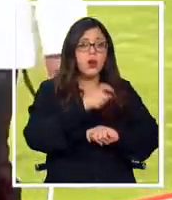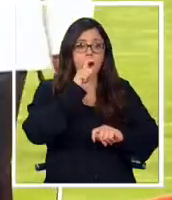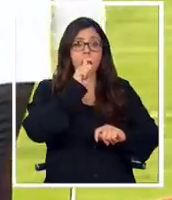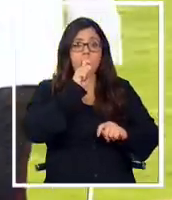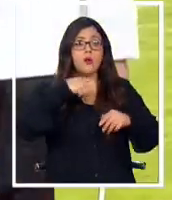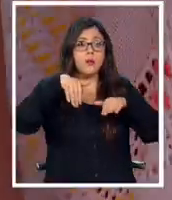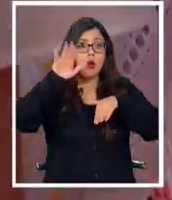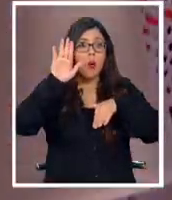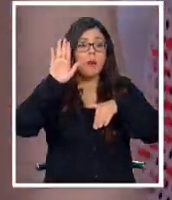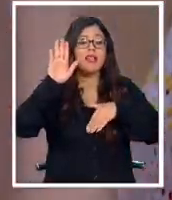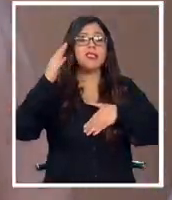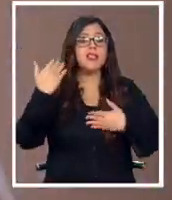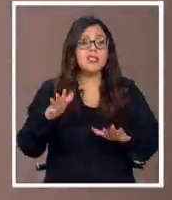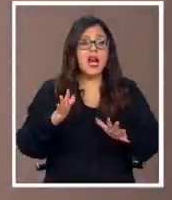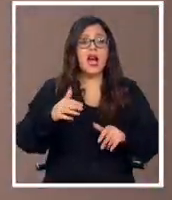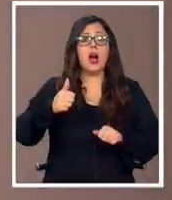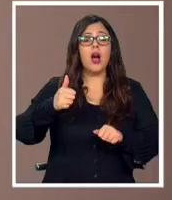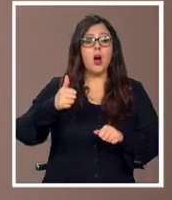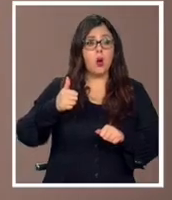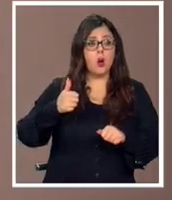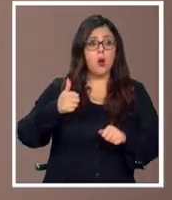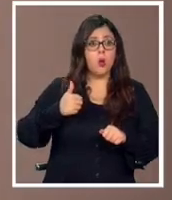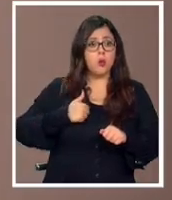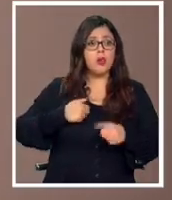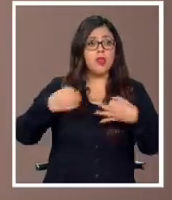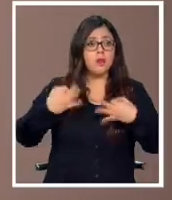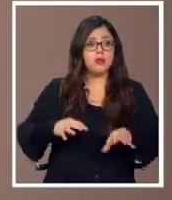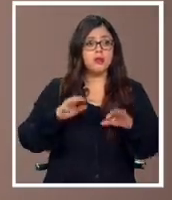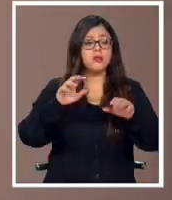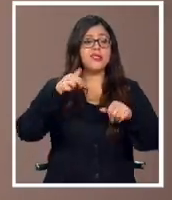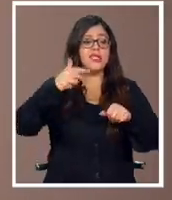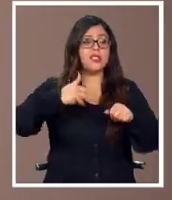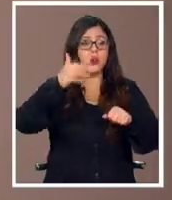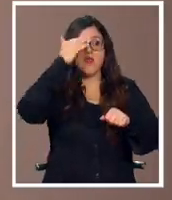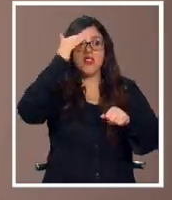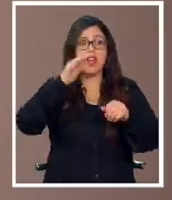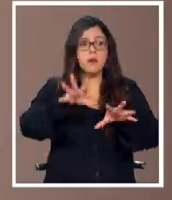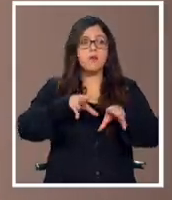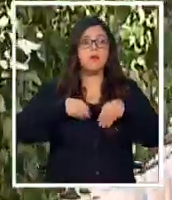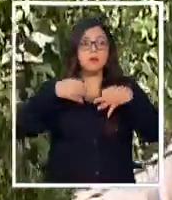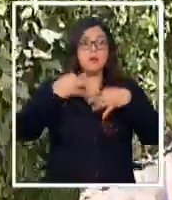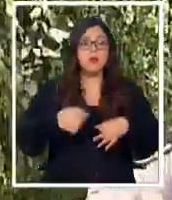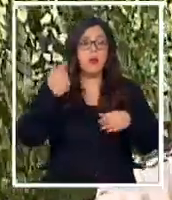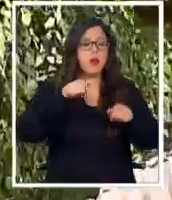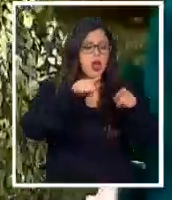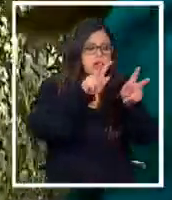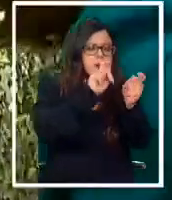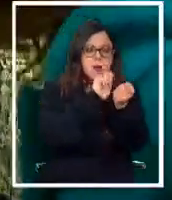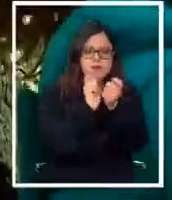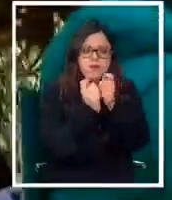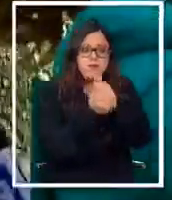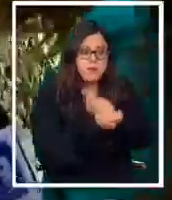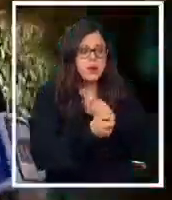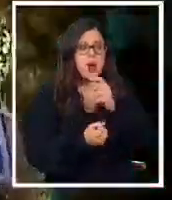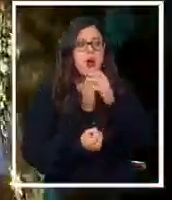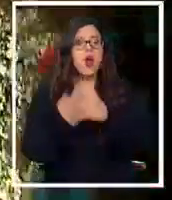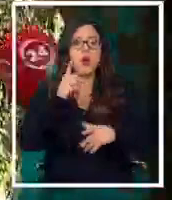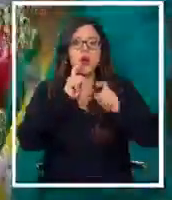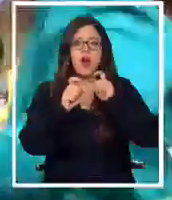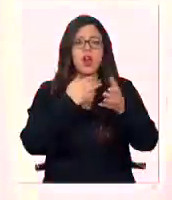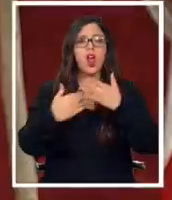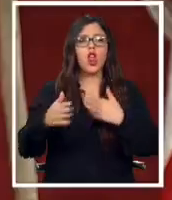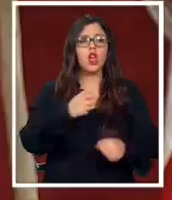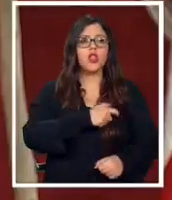sólo 19 días de haber asumido en el cargo sin embargo la reformulación de forma y fondo generó una nueva polémica en la